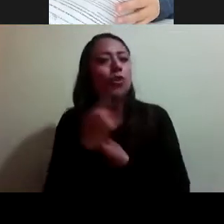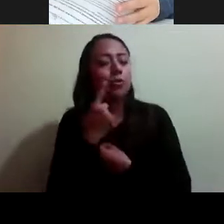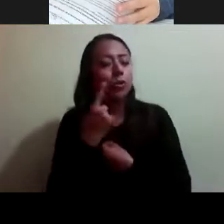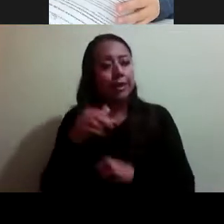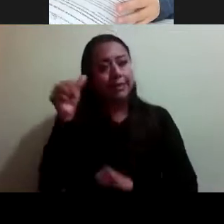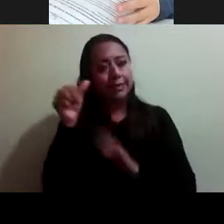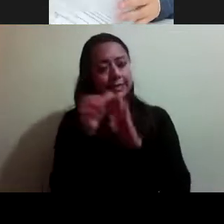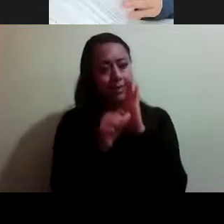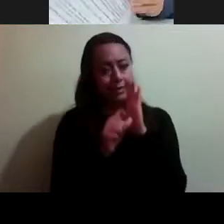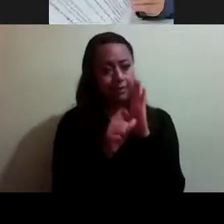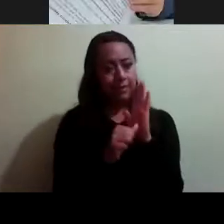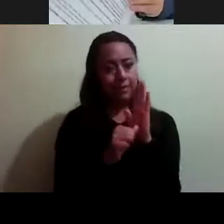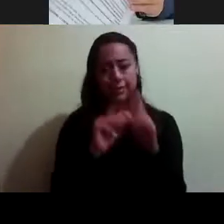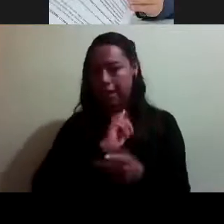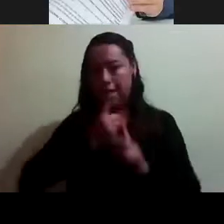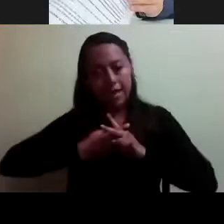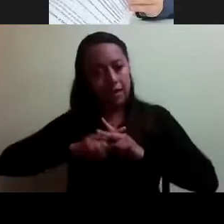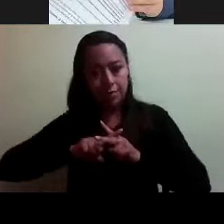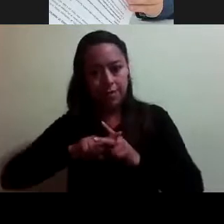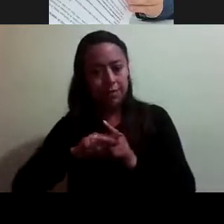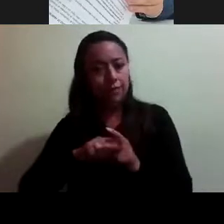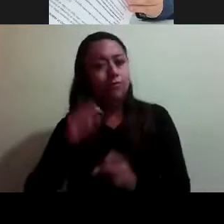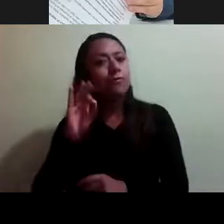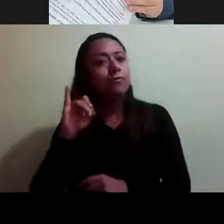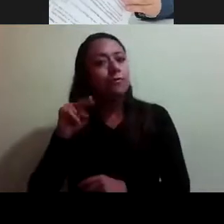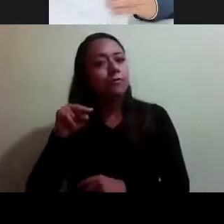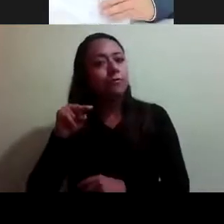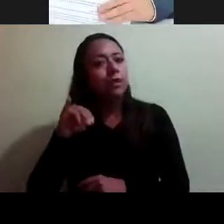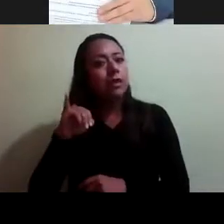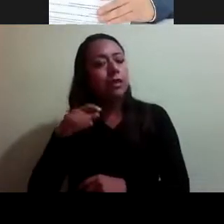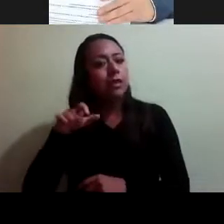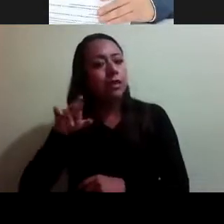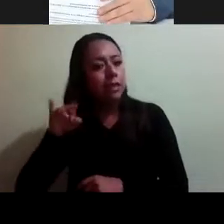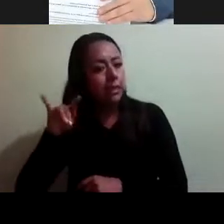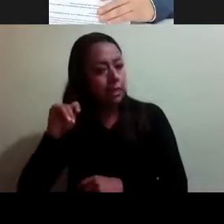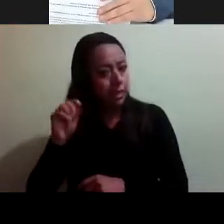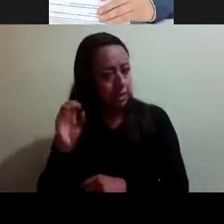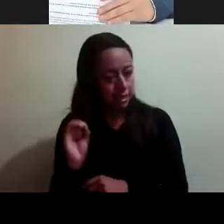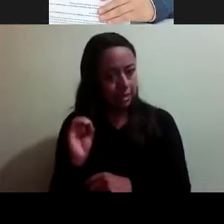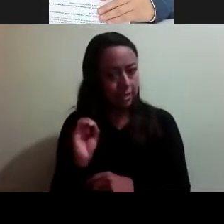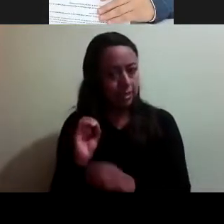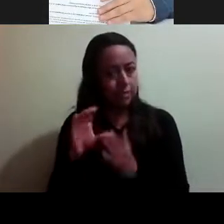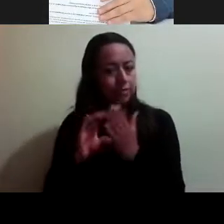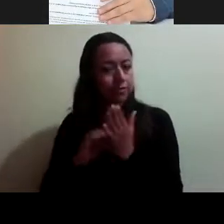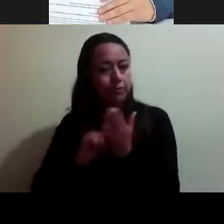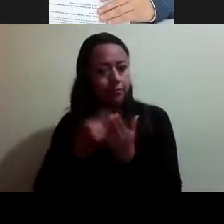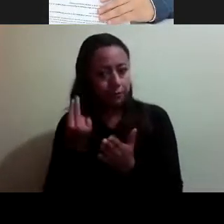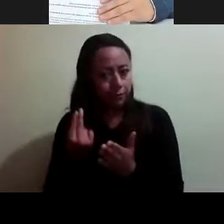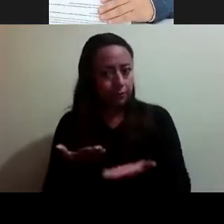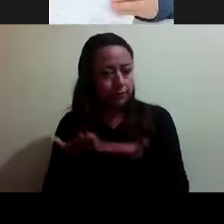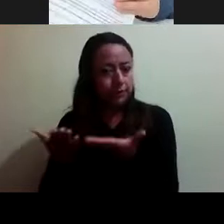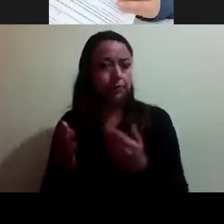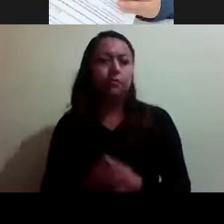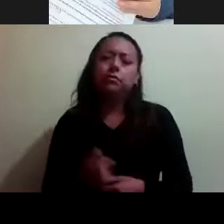los finiquitos de los contratos y no van a tener, y no tenemos forma de garantizar su cobertura social. Yo no estoy diciendo que se vayan